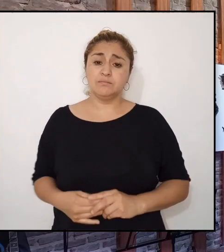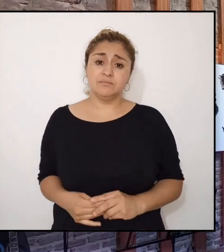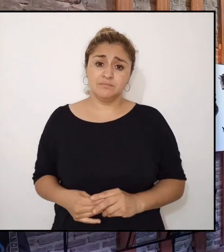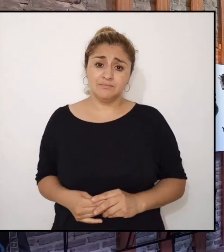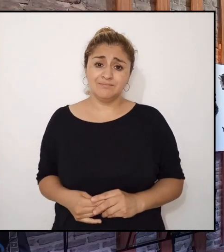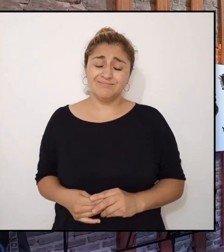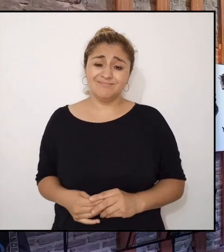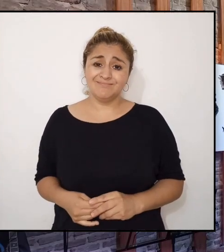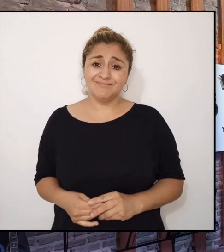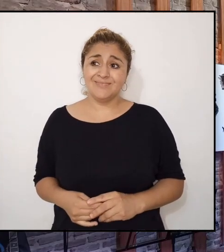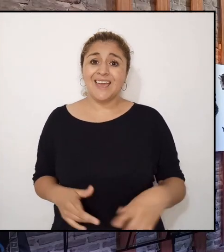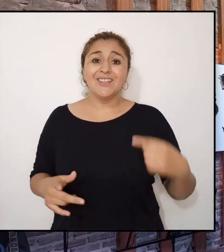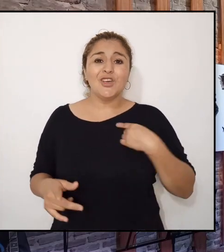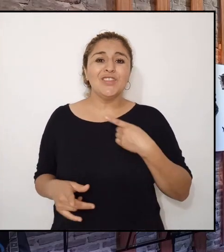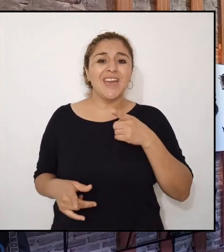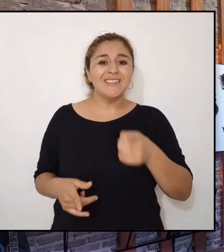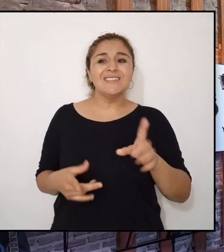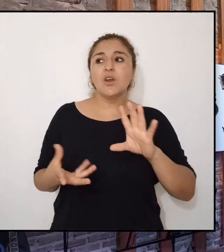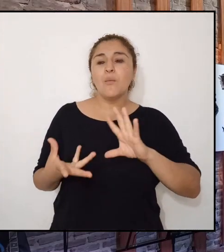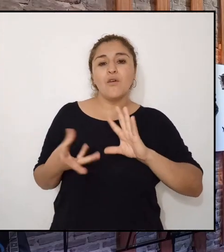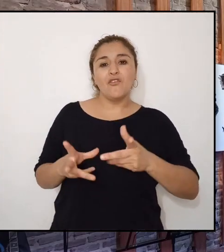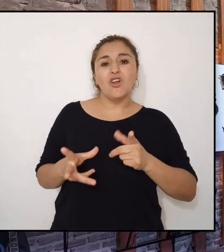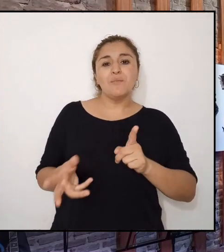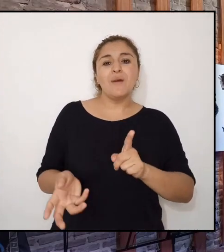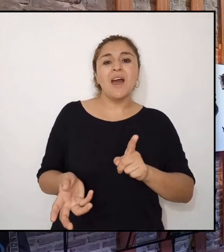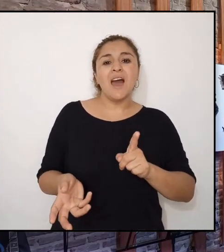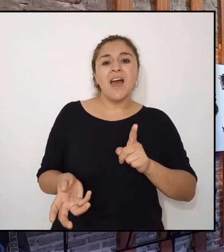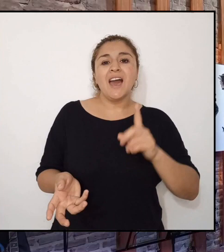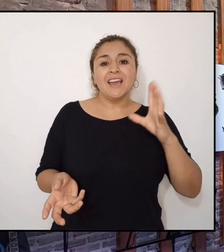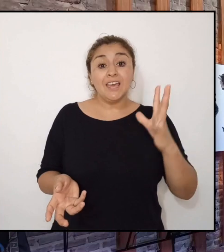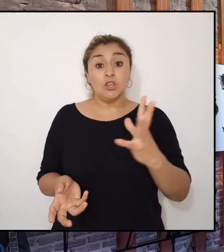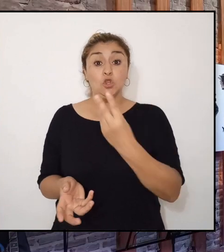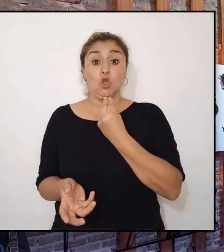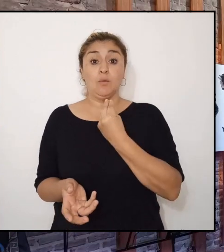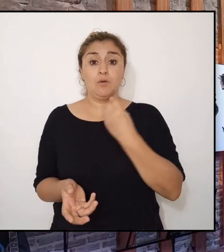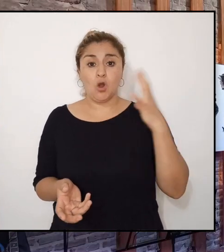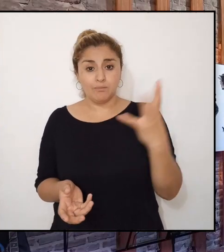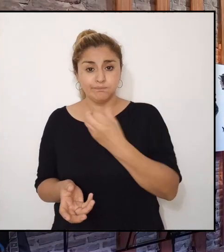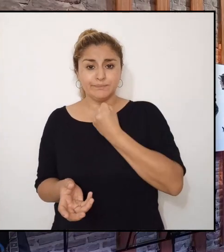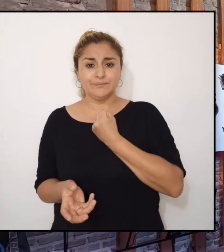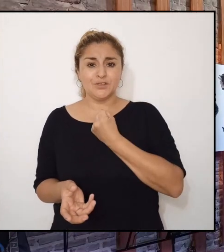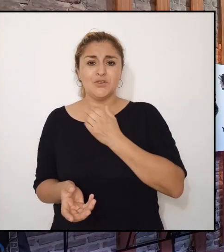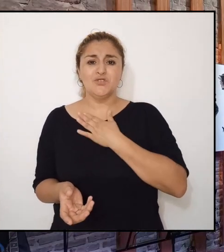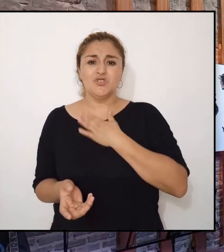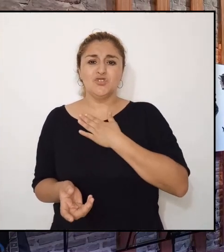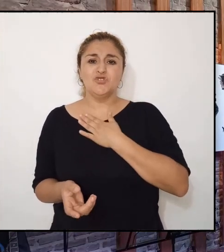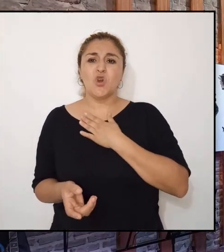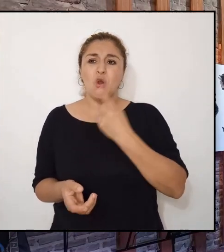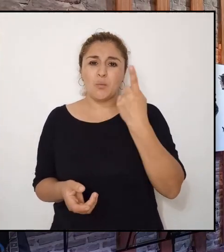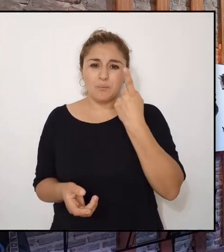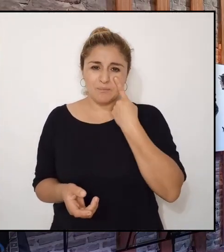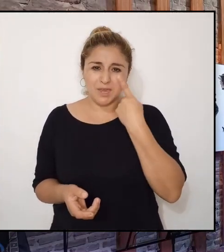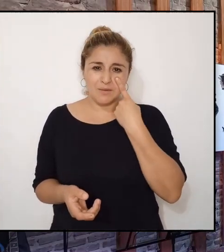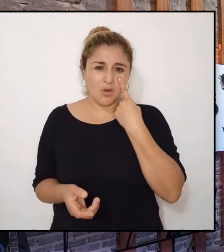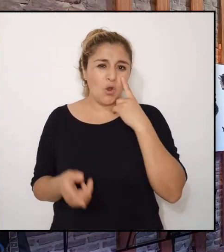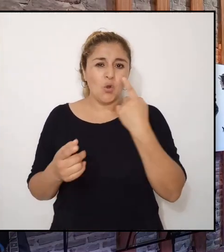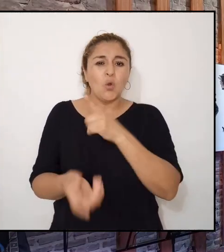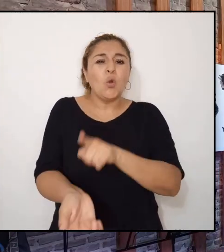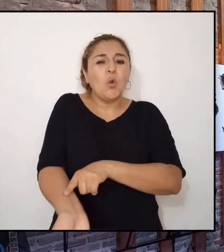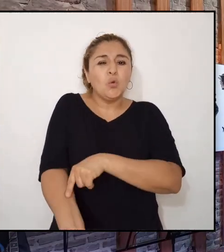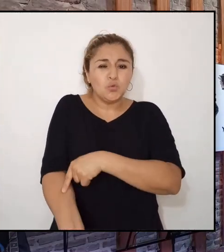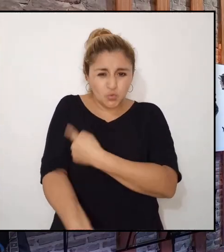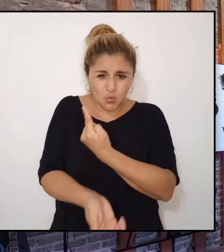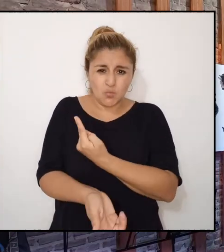rituales, ¿verdad? En aquel tiempo, ellos habían ido a cumplir con un ritual. Lo hicieron